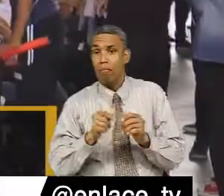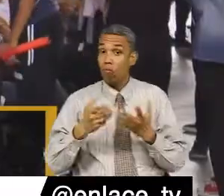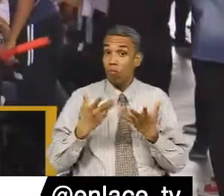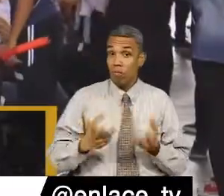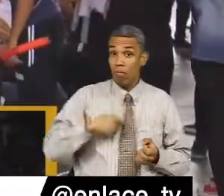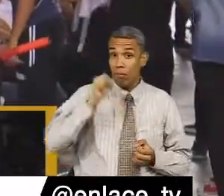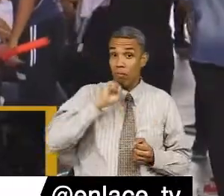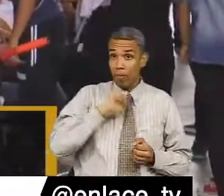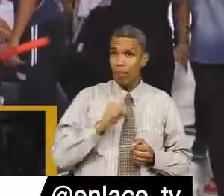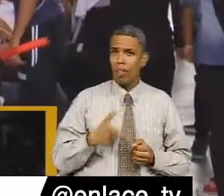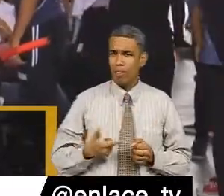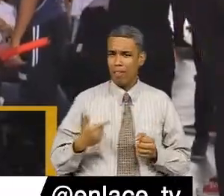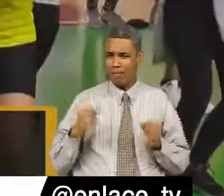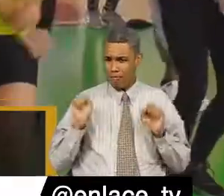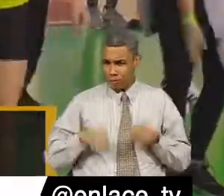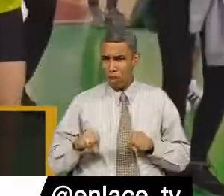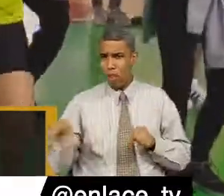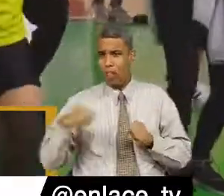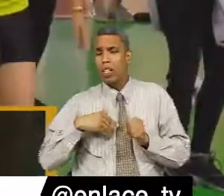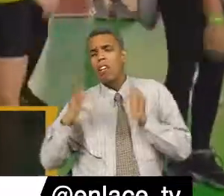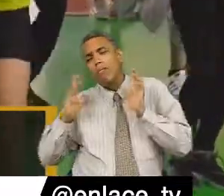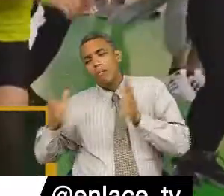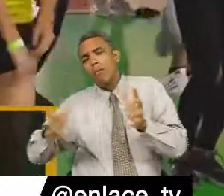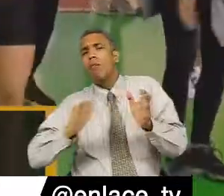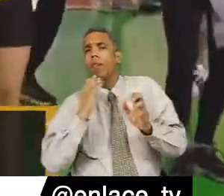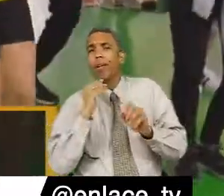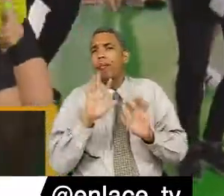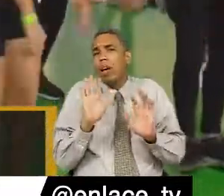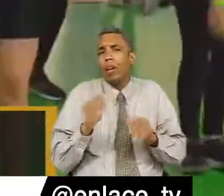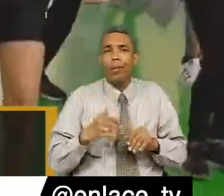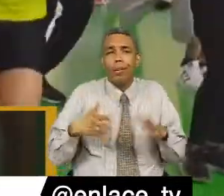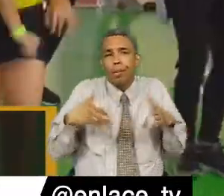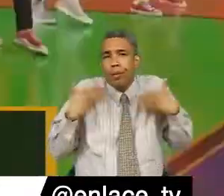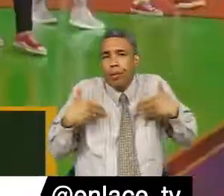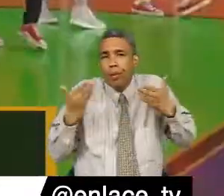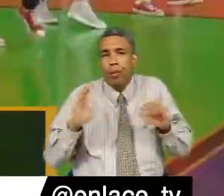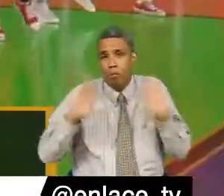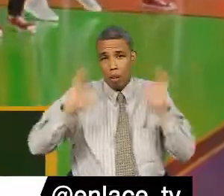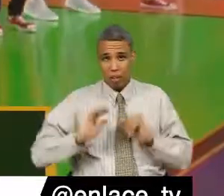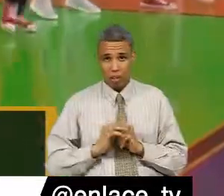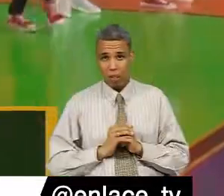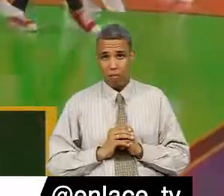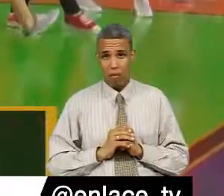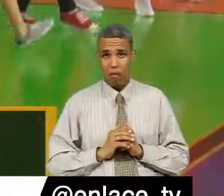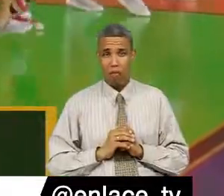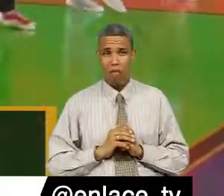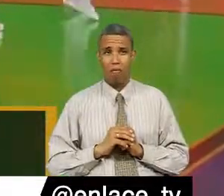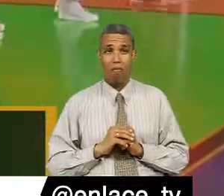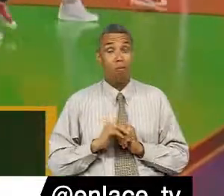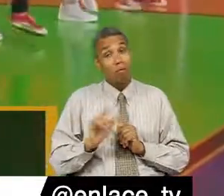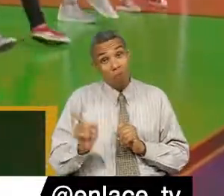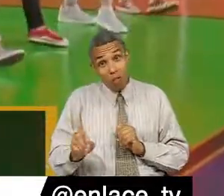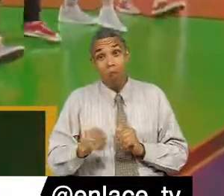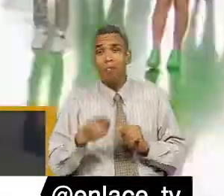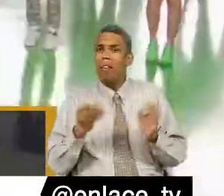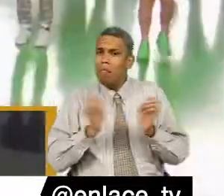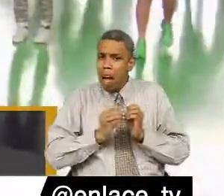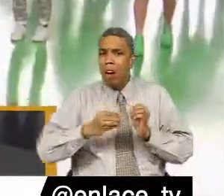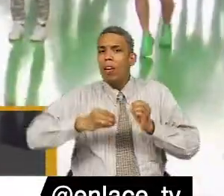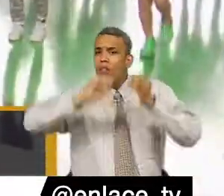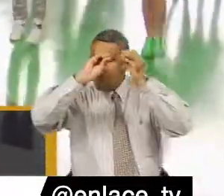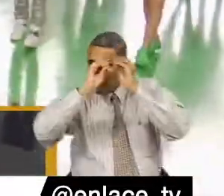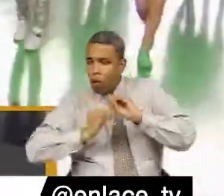es un espacio de formación, no solamente de diversión y de generar espacios de construcción, sino también de formación.